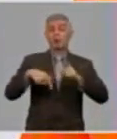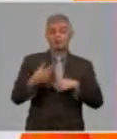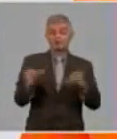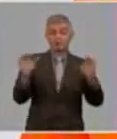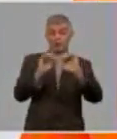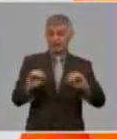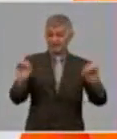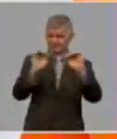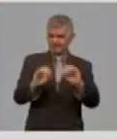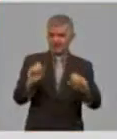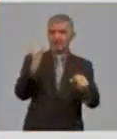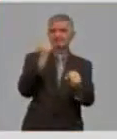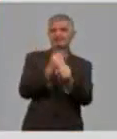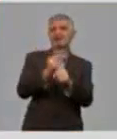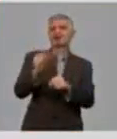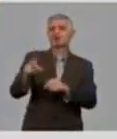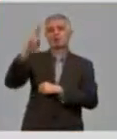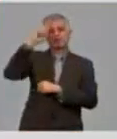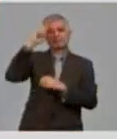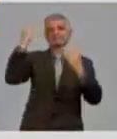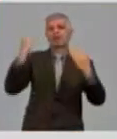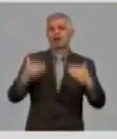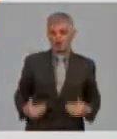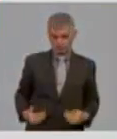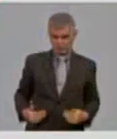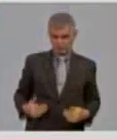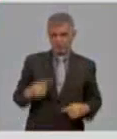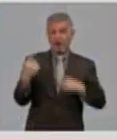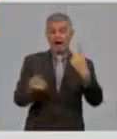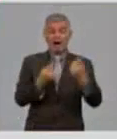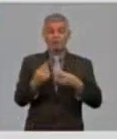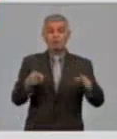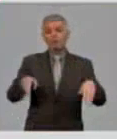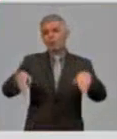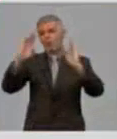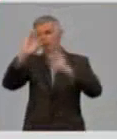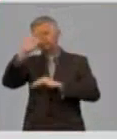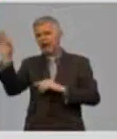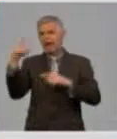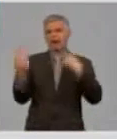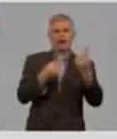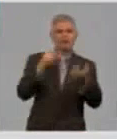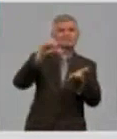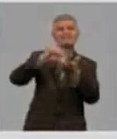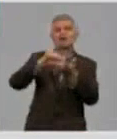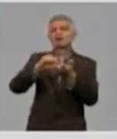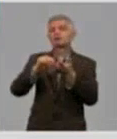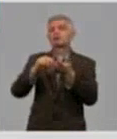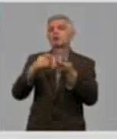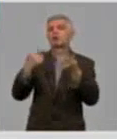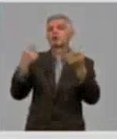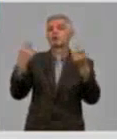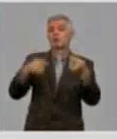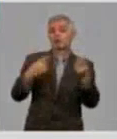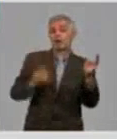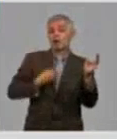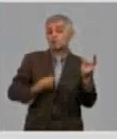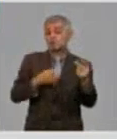aquellos imprescindibles centros que se deciden los consejos de defensa que todavía se mantienen vinculados directamente al